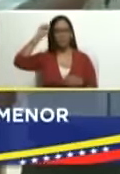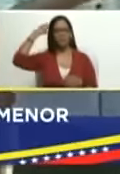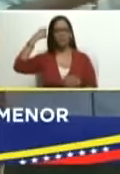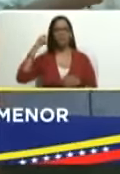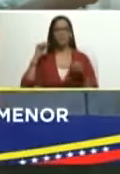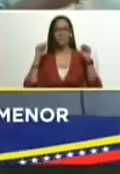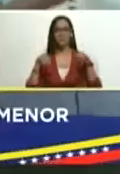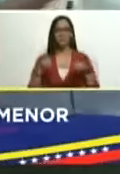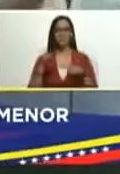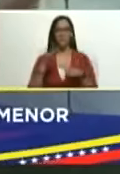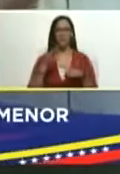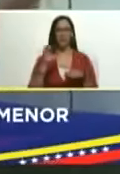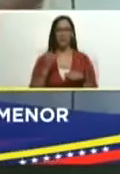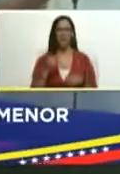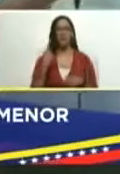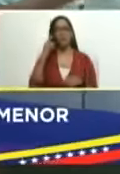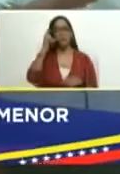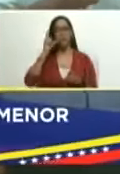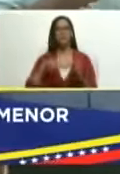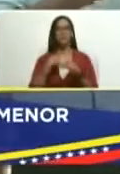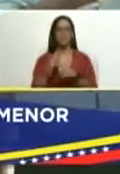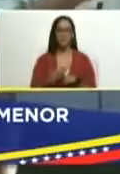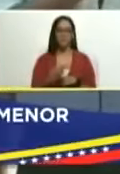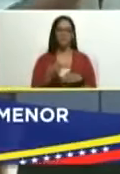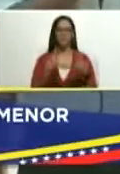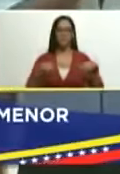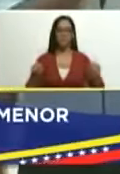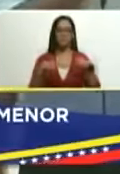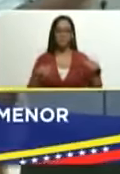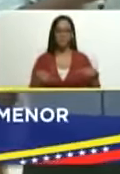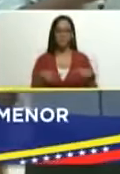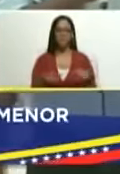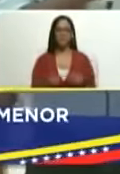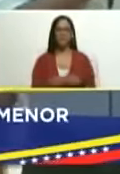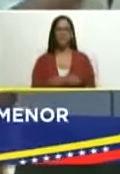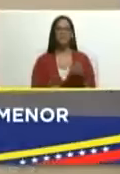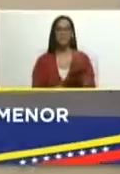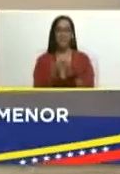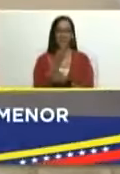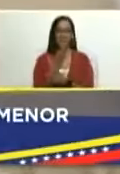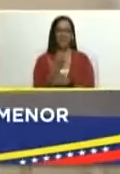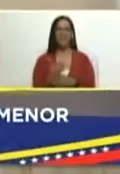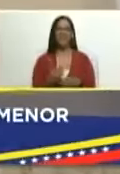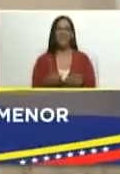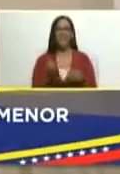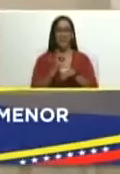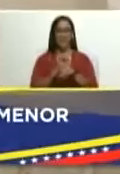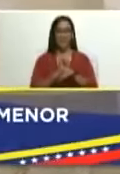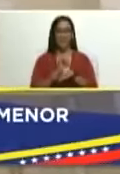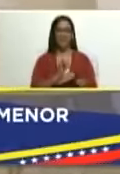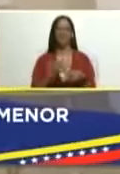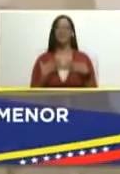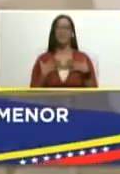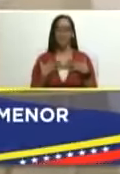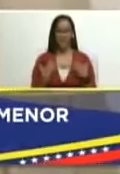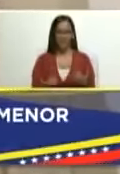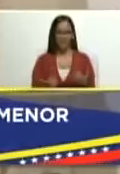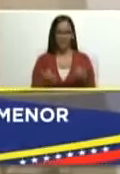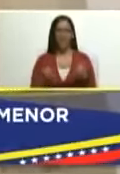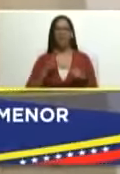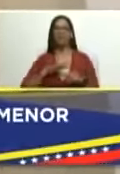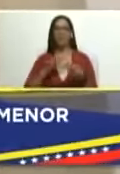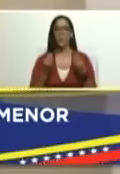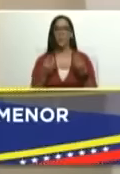aquí del Valle, porque un día después de su cumpleaños se reinaugura la iglesia. Fue rescatada y estamos